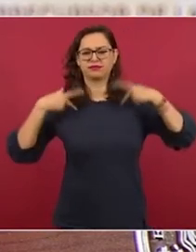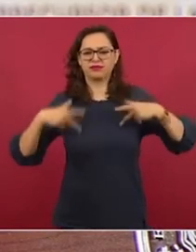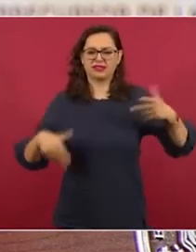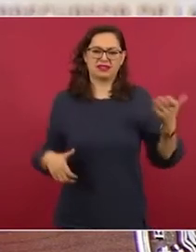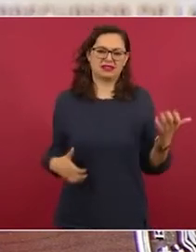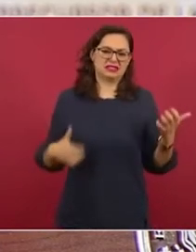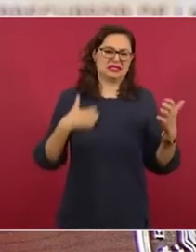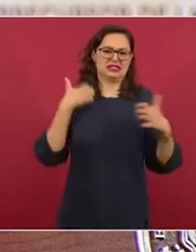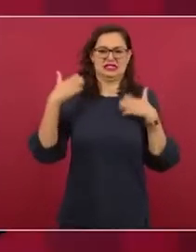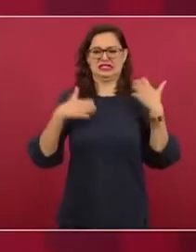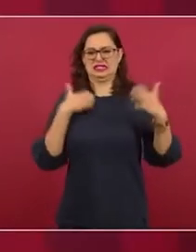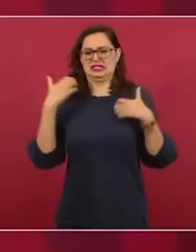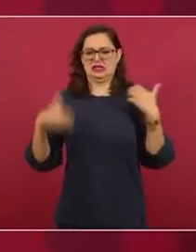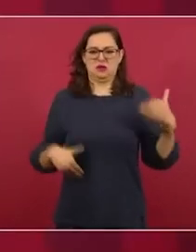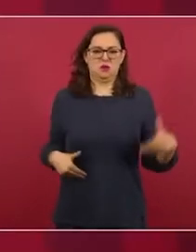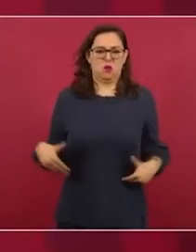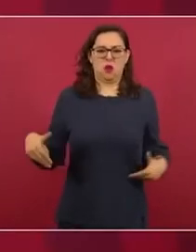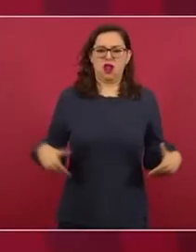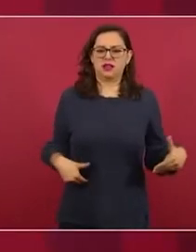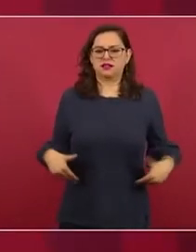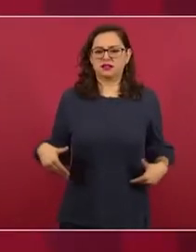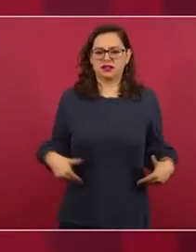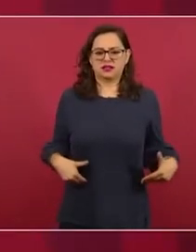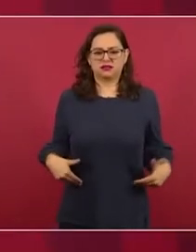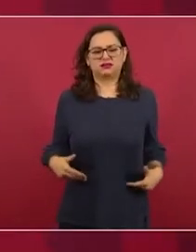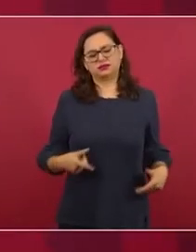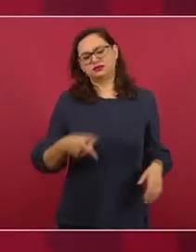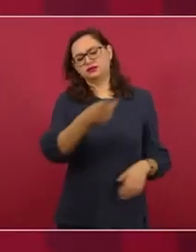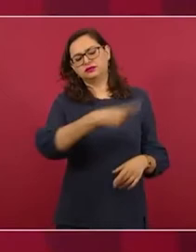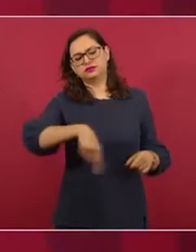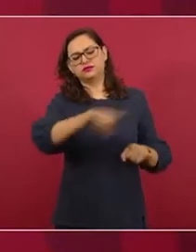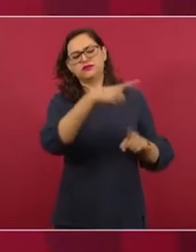Pues a los que quieren la confrontación